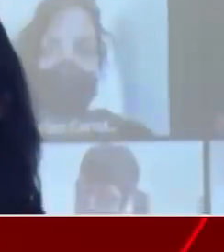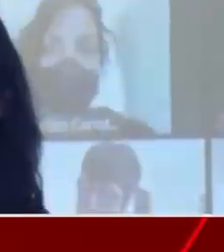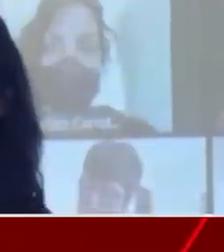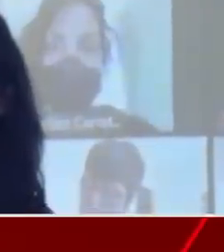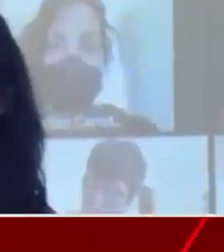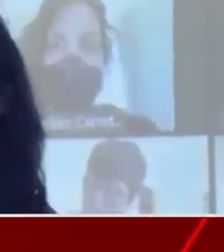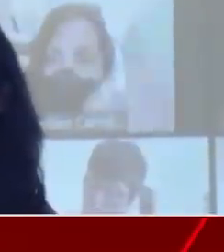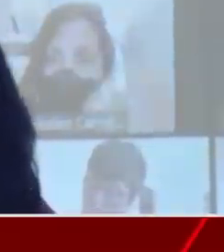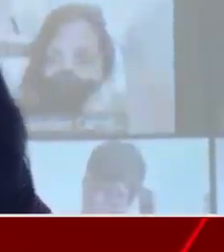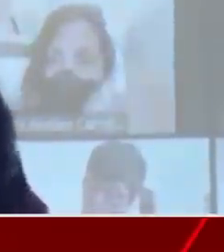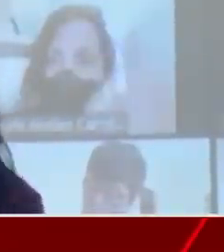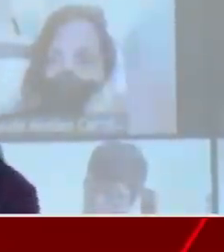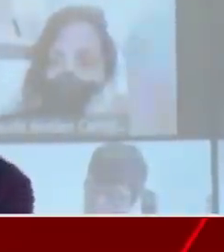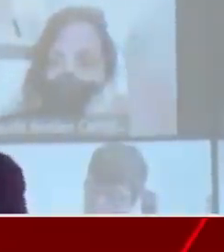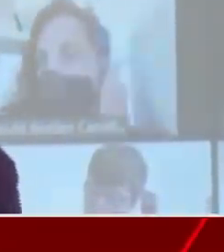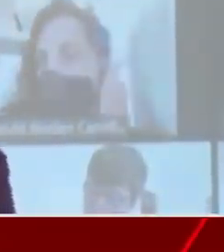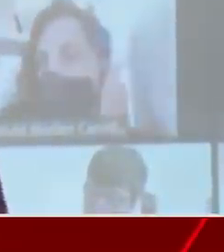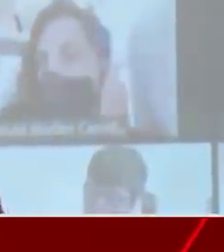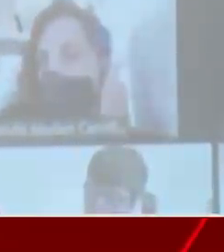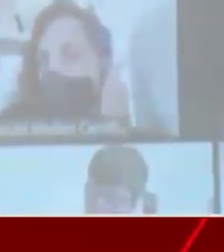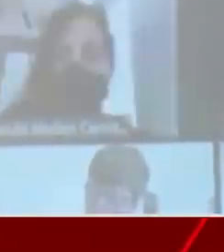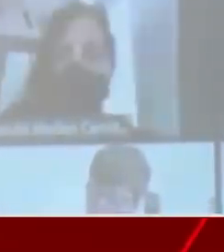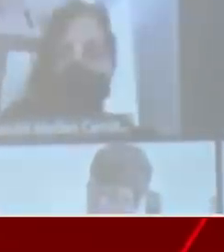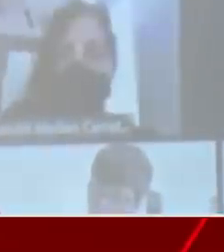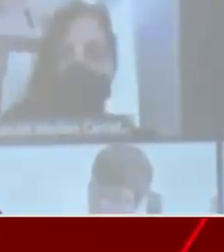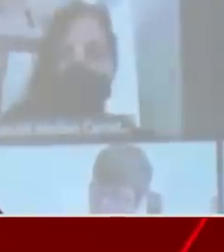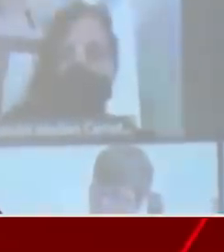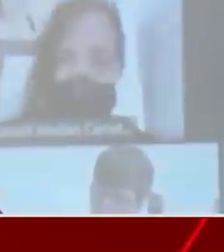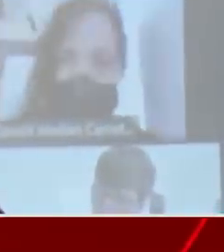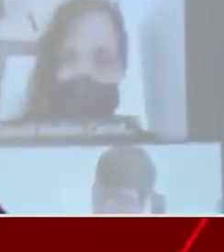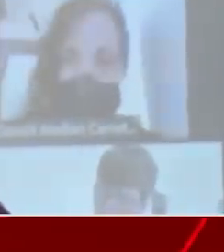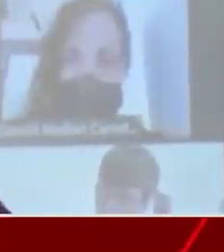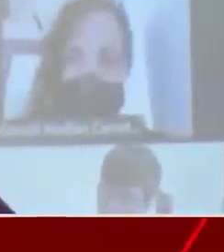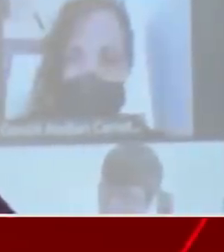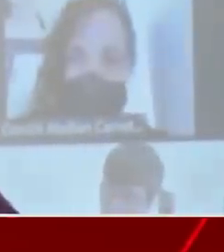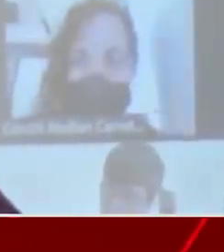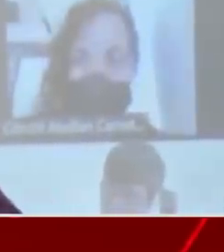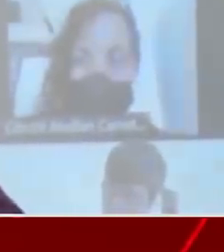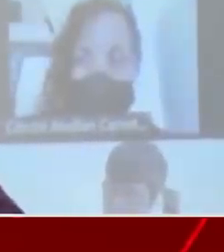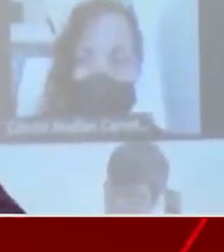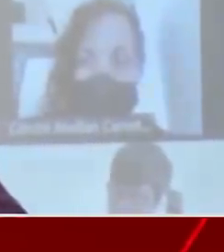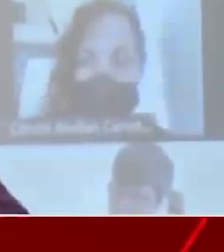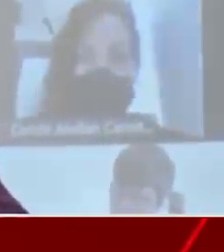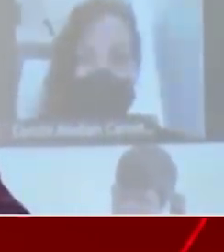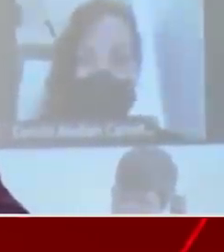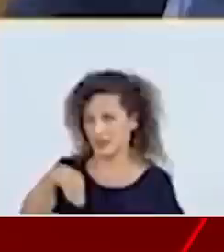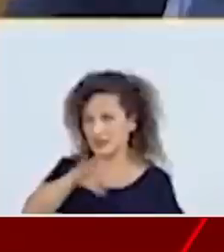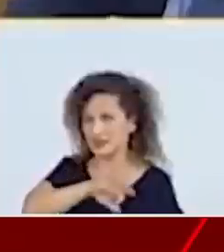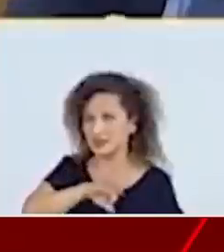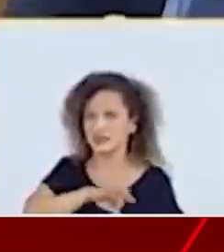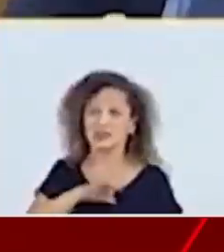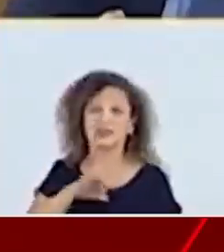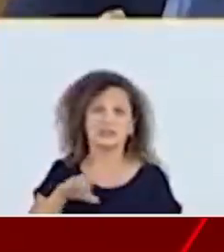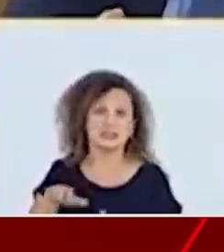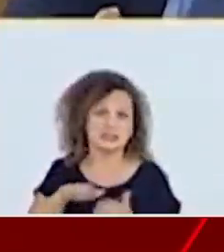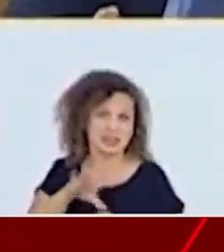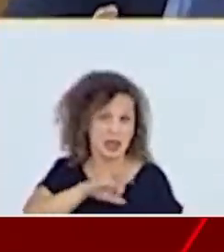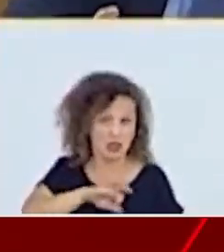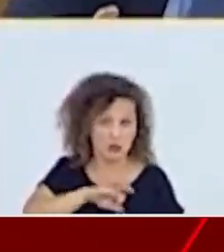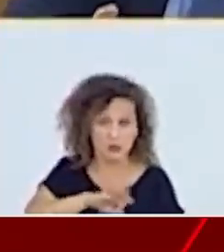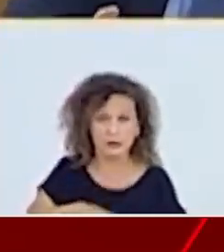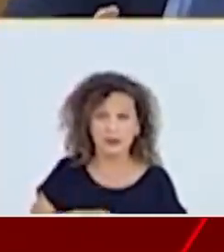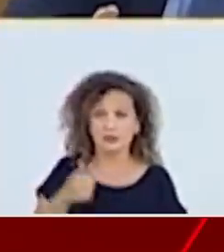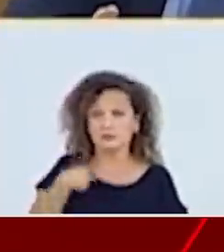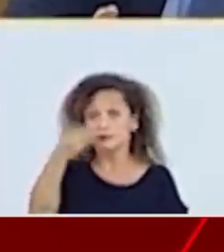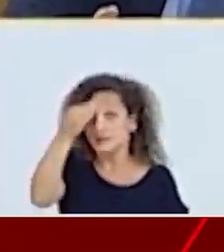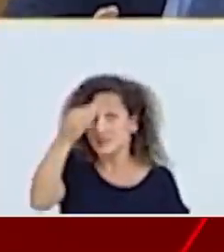constitucional de España, que es lo que ha logrado que este país, en 40 años, desde que cesó la dictadura de Franco,